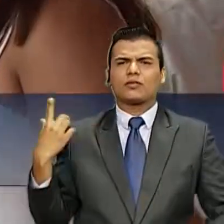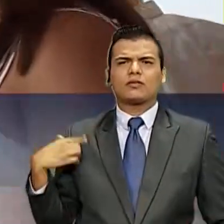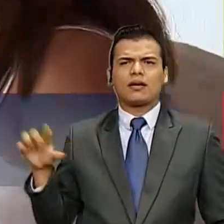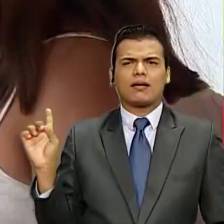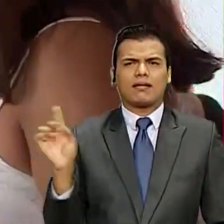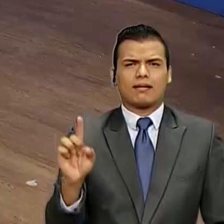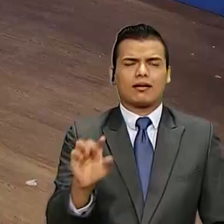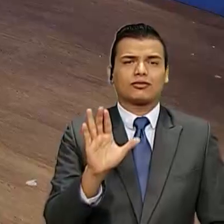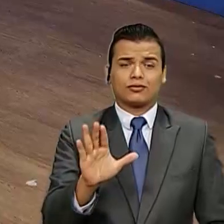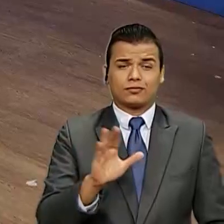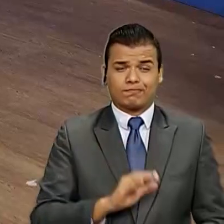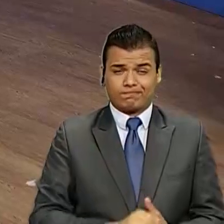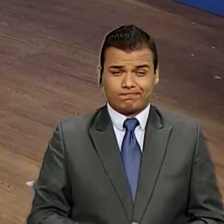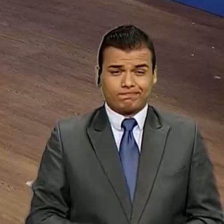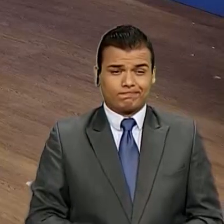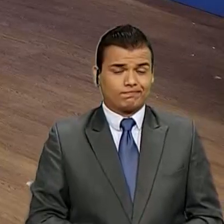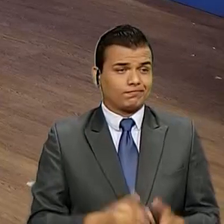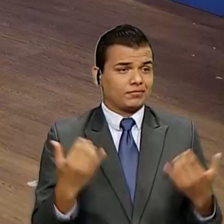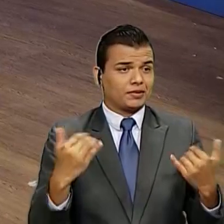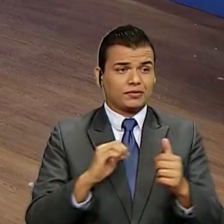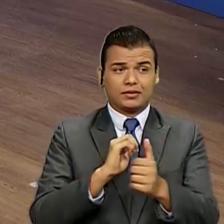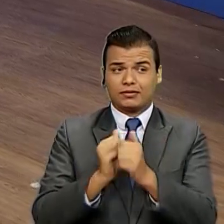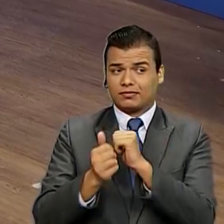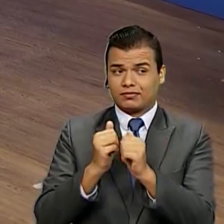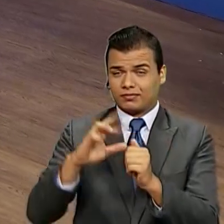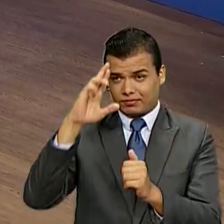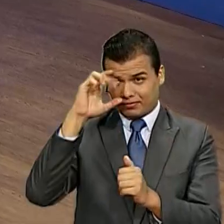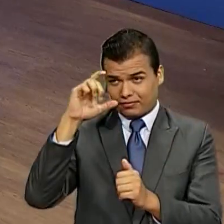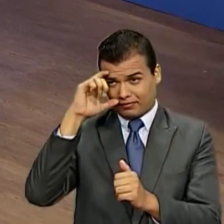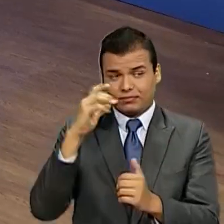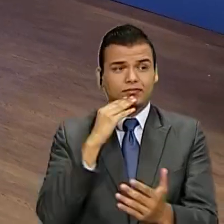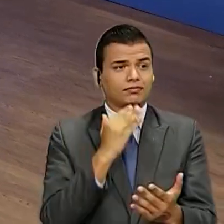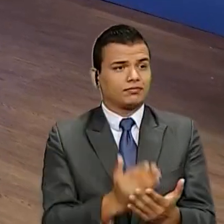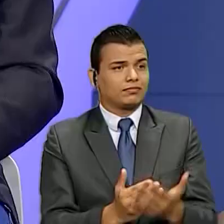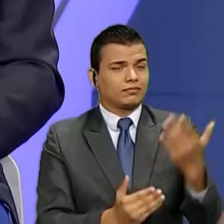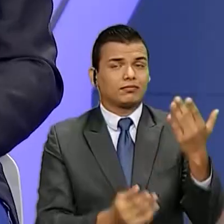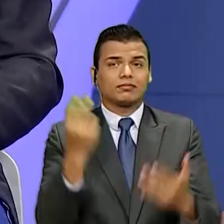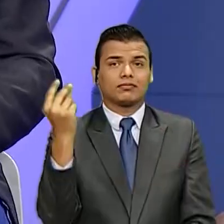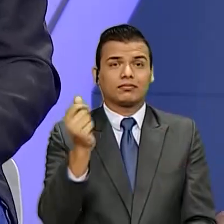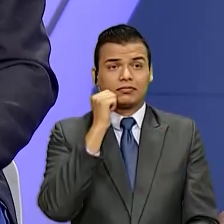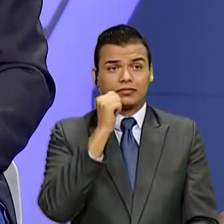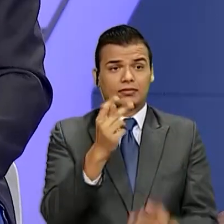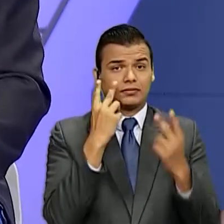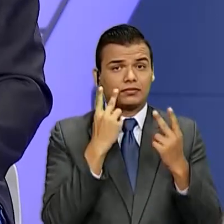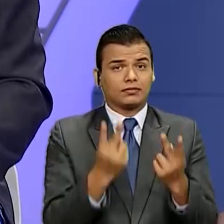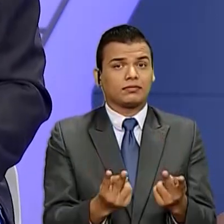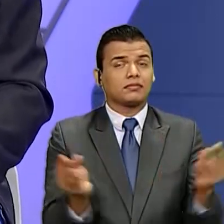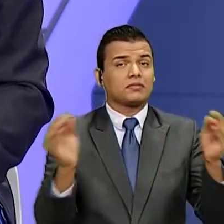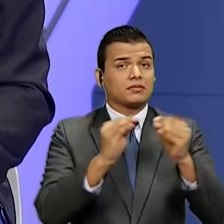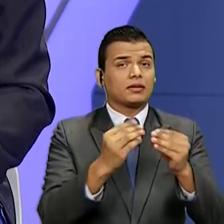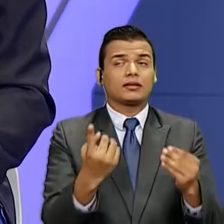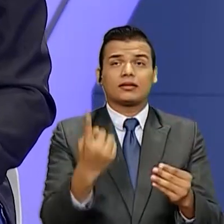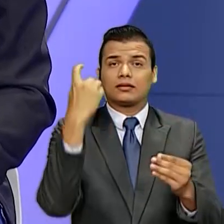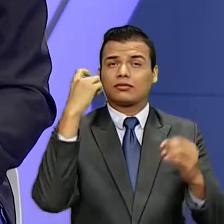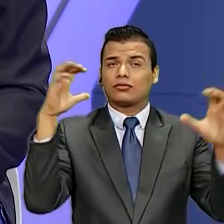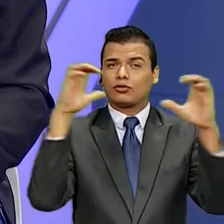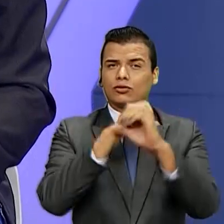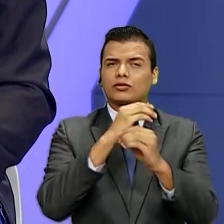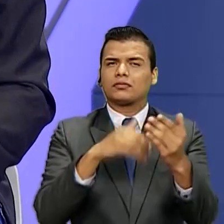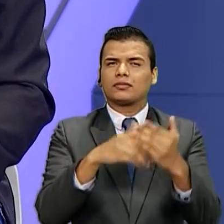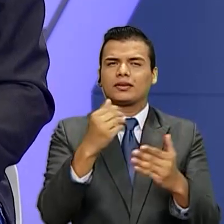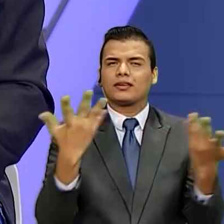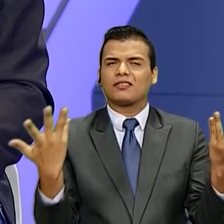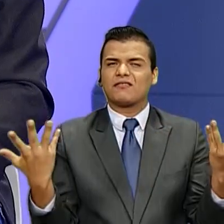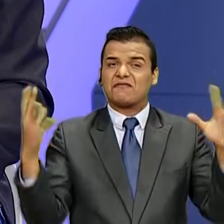deportiva. Hasta aquí los deportes, Rubén. Muchas gracias, Jaime, nos vemos mañana. Y anoche se lanzó en Cali la Feria